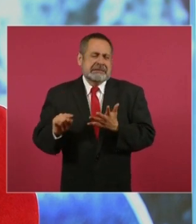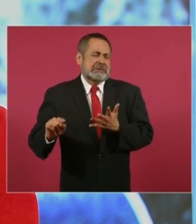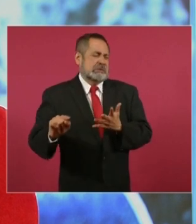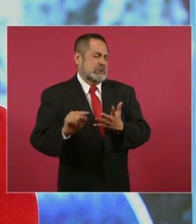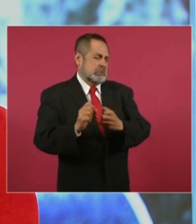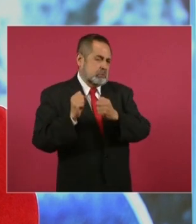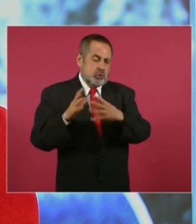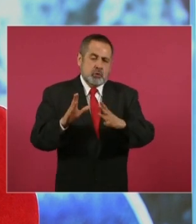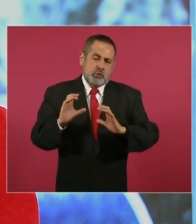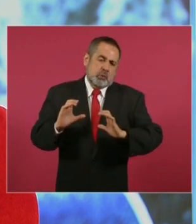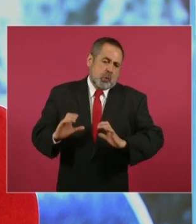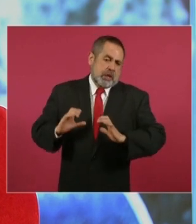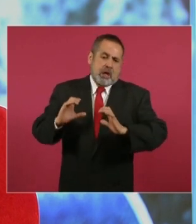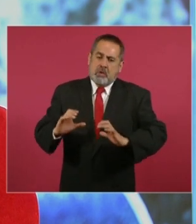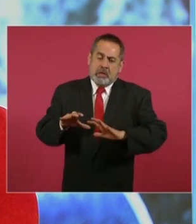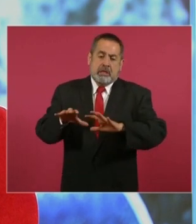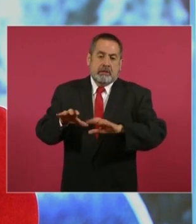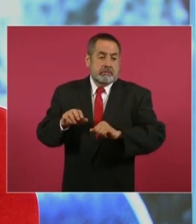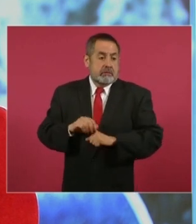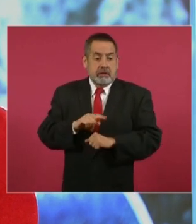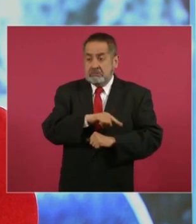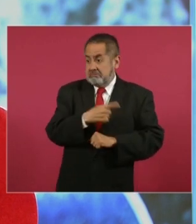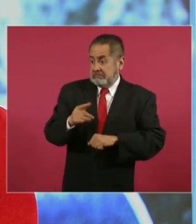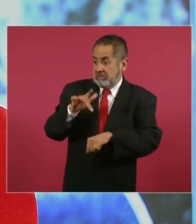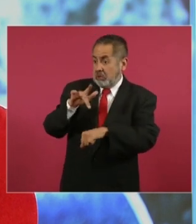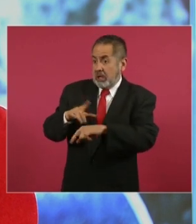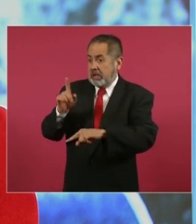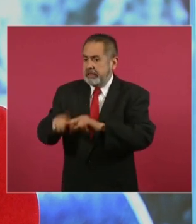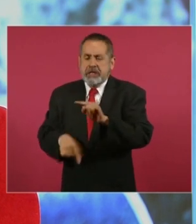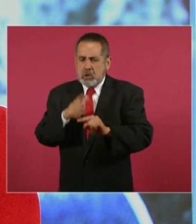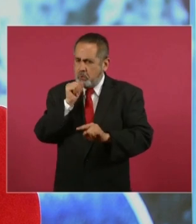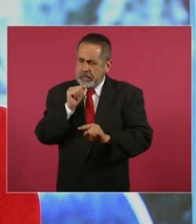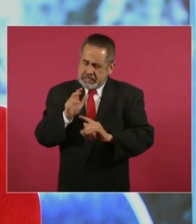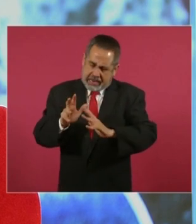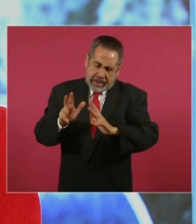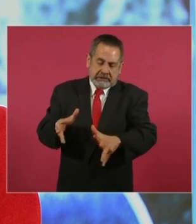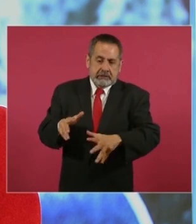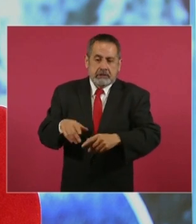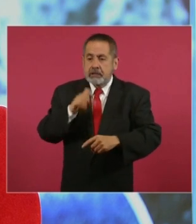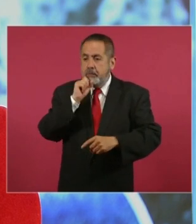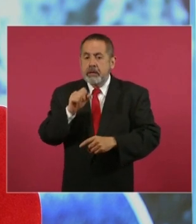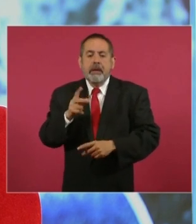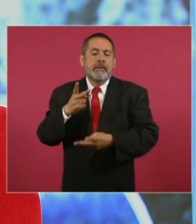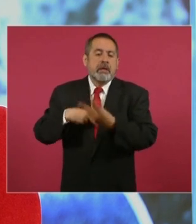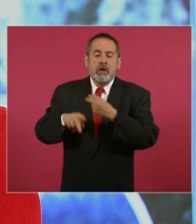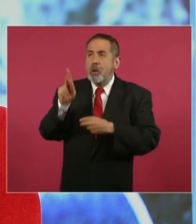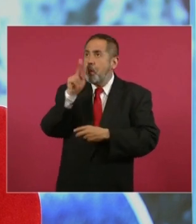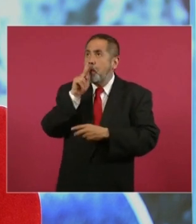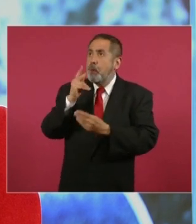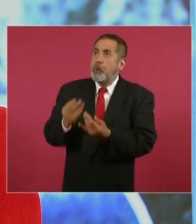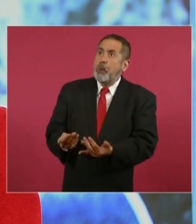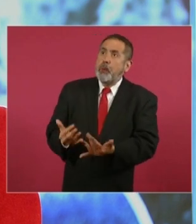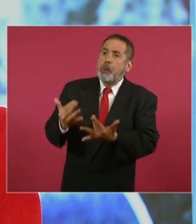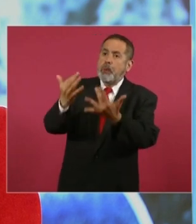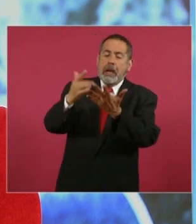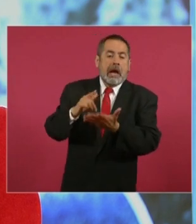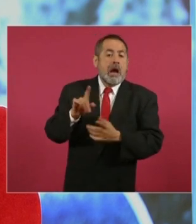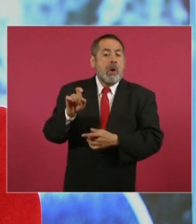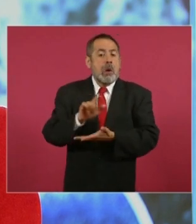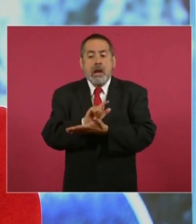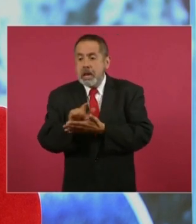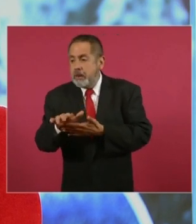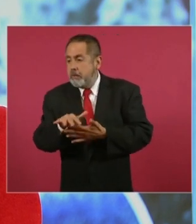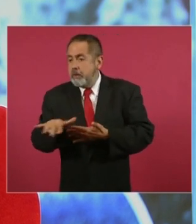Y se salvaguardan así la producción, en este caso, del oxígeno, la captación y filtración del agua, la